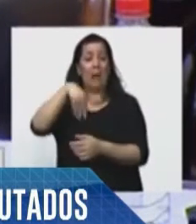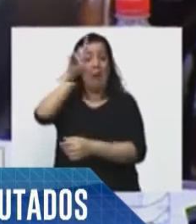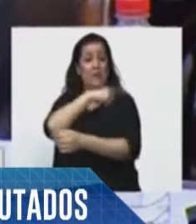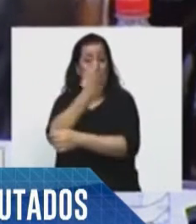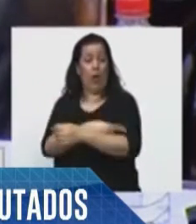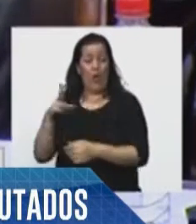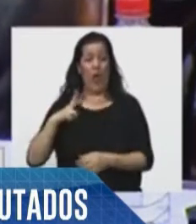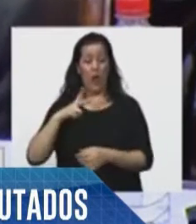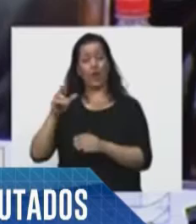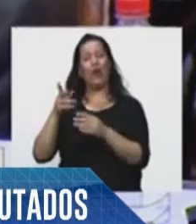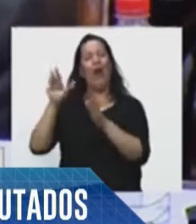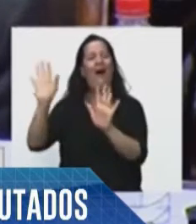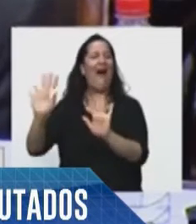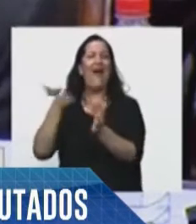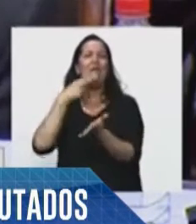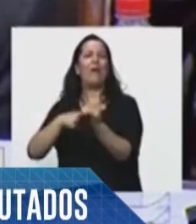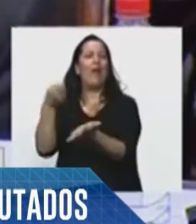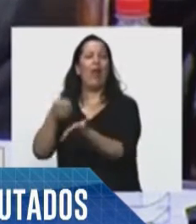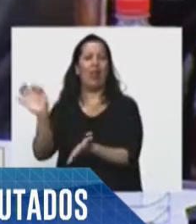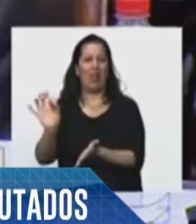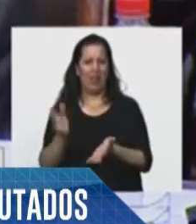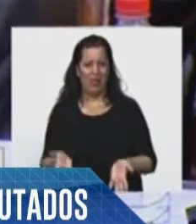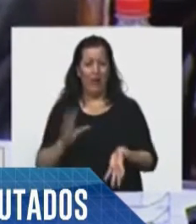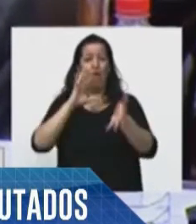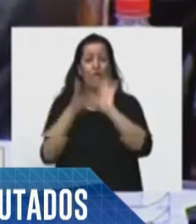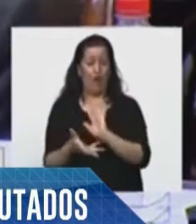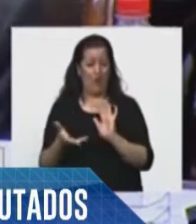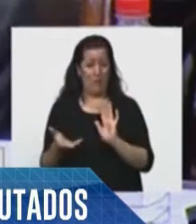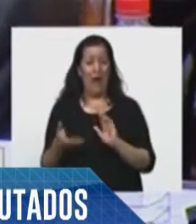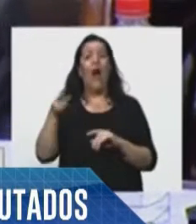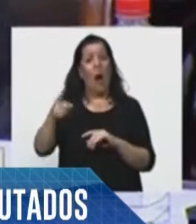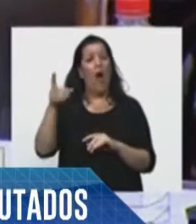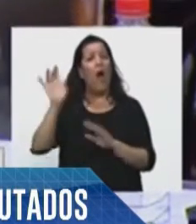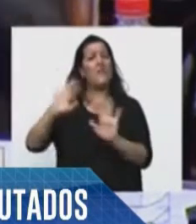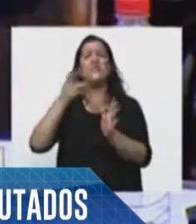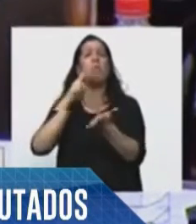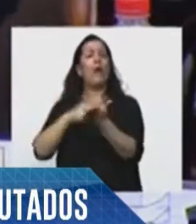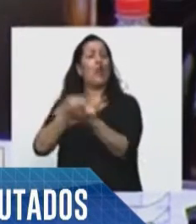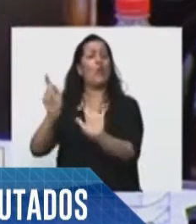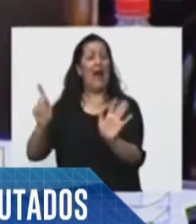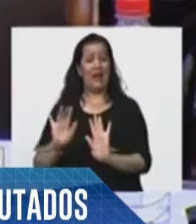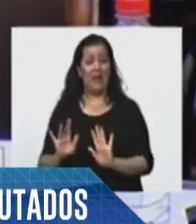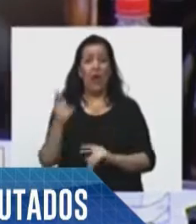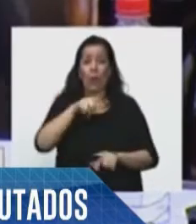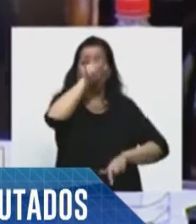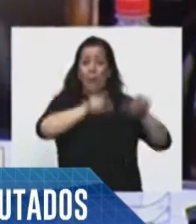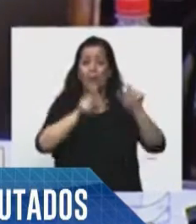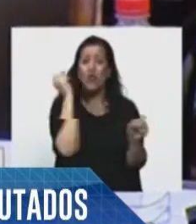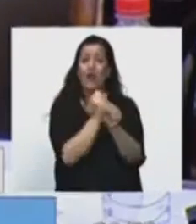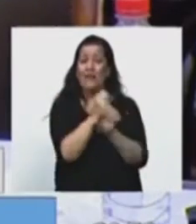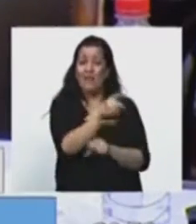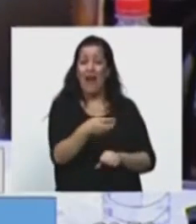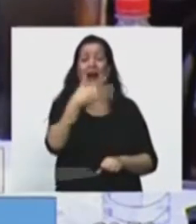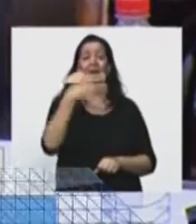aumentarla de similar magnitud a lo que proponía el gobierno. Ese es el primer punto de diferencia. ¿Cuánto aumenta el mínimo no imponible que determina